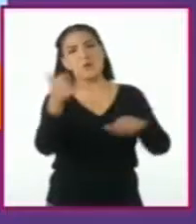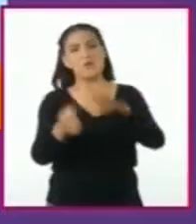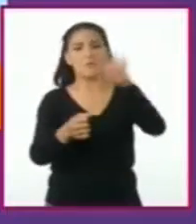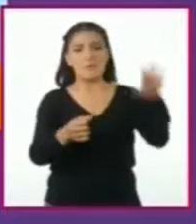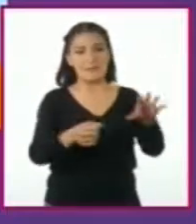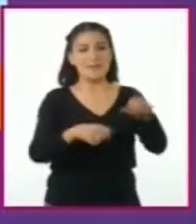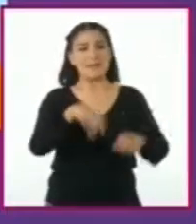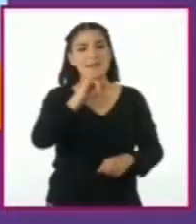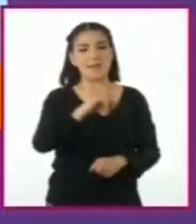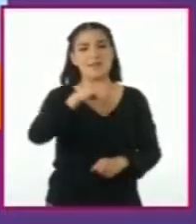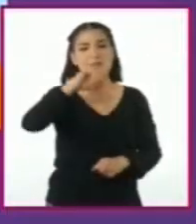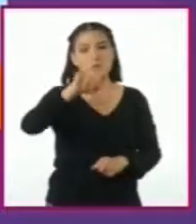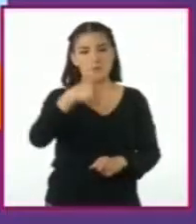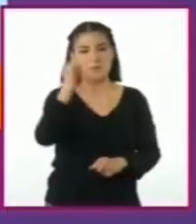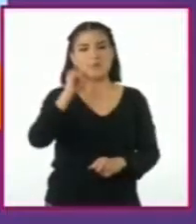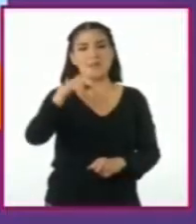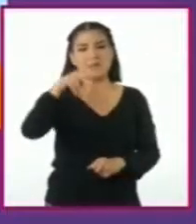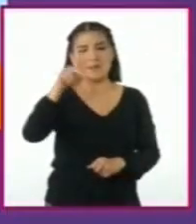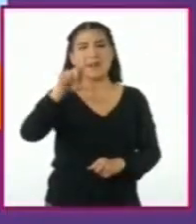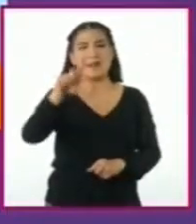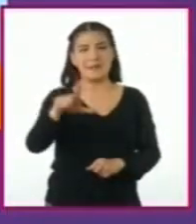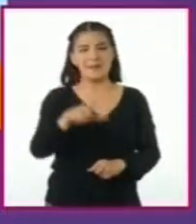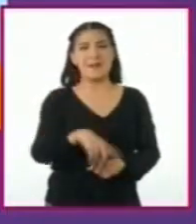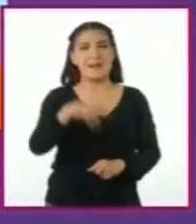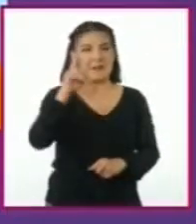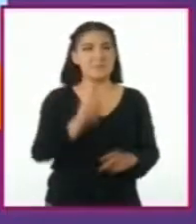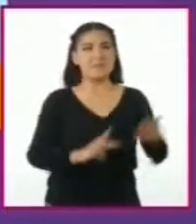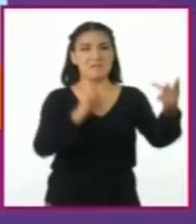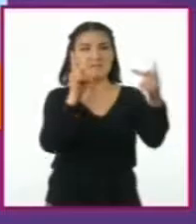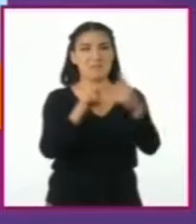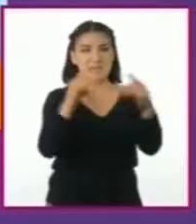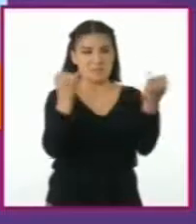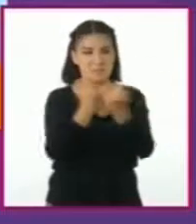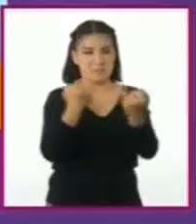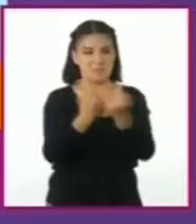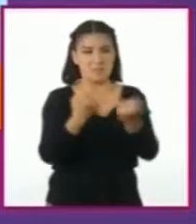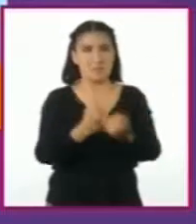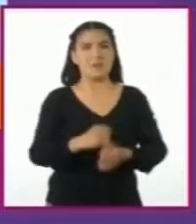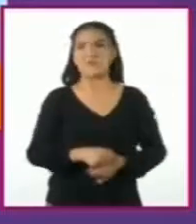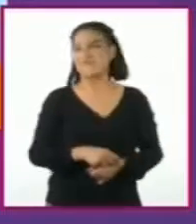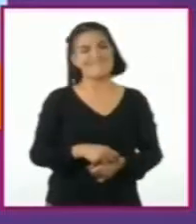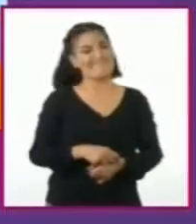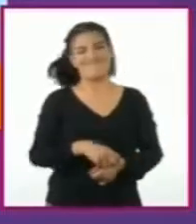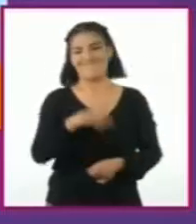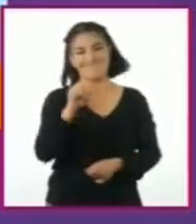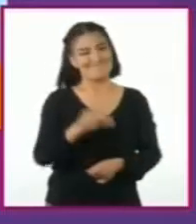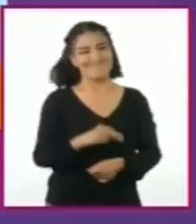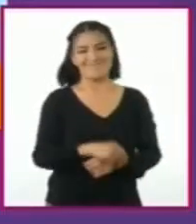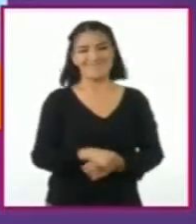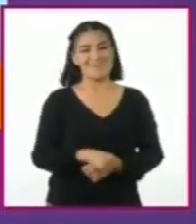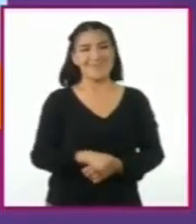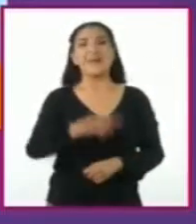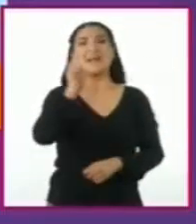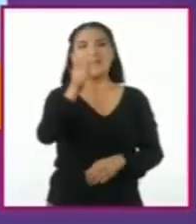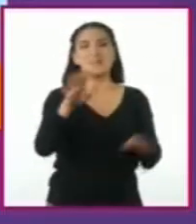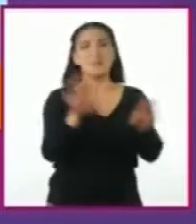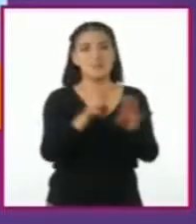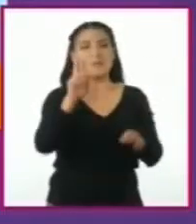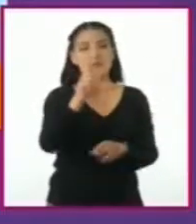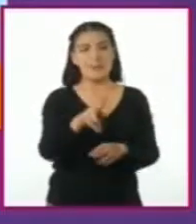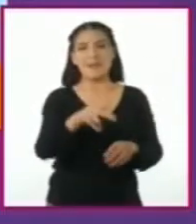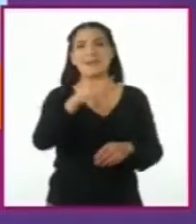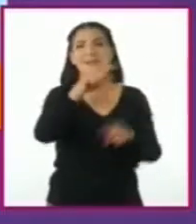IJKL? ¿Es el ángulo B congruente con el J? No, lo que significa que estos dos